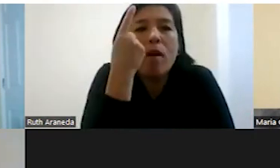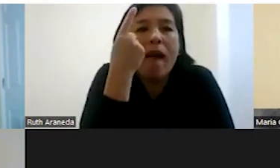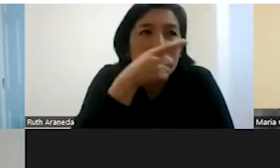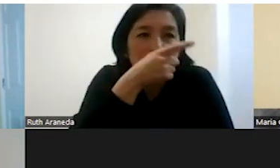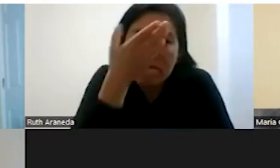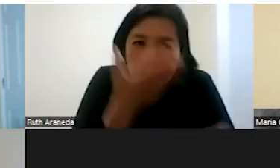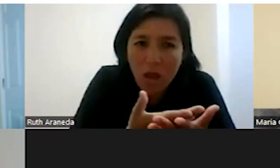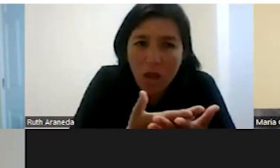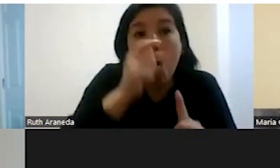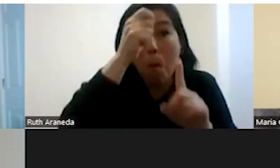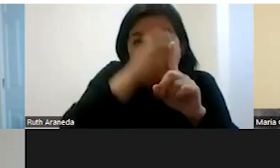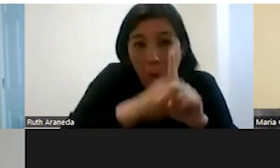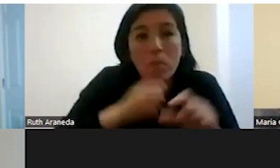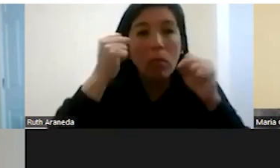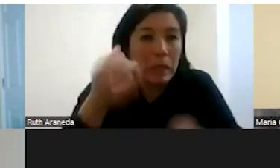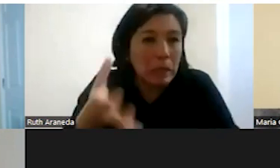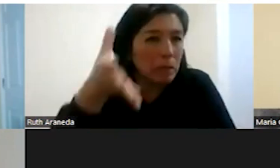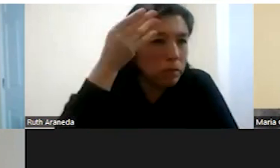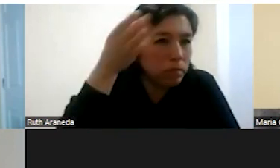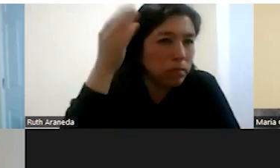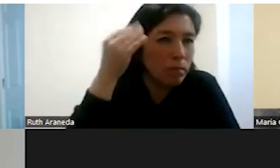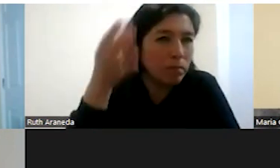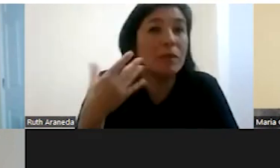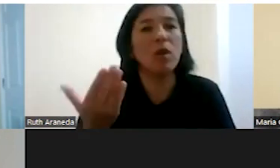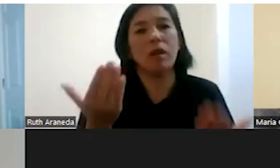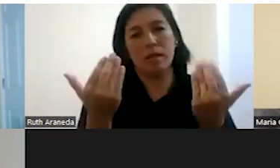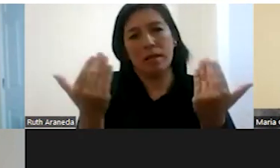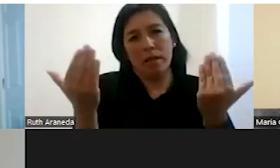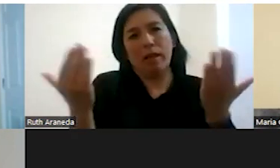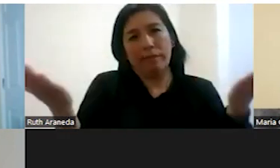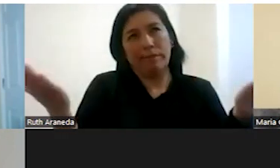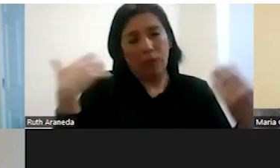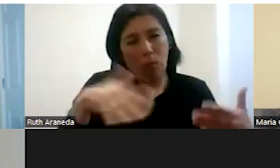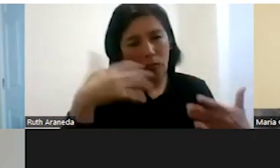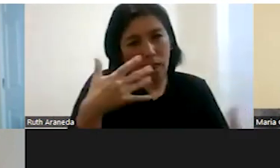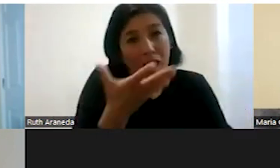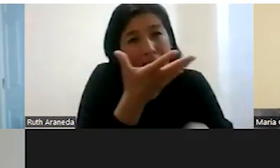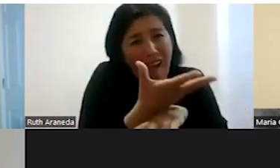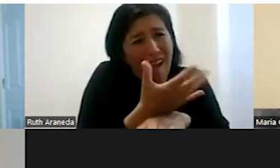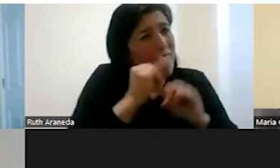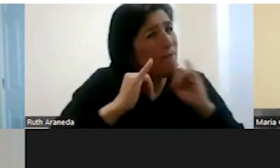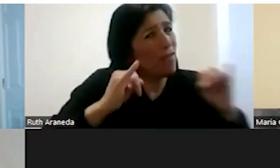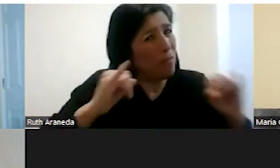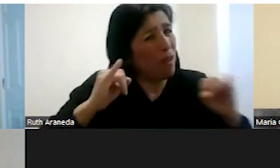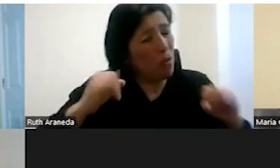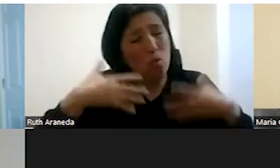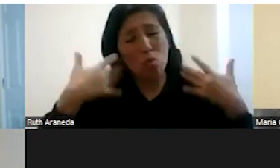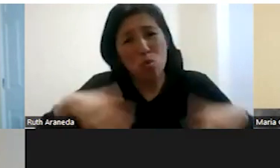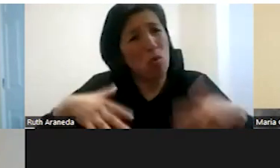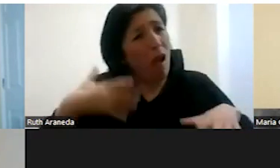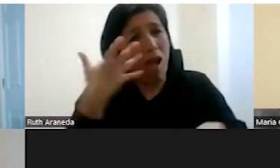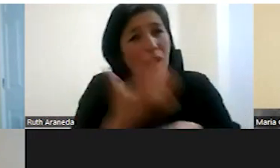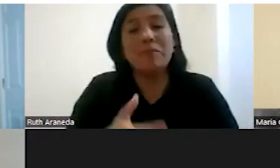así. Porque es obvio que se necesita. Y hay mucho más información de la que mostramos ahora.